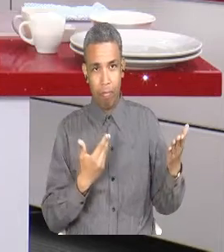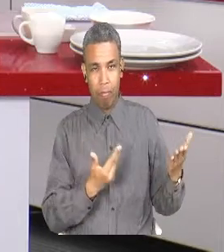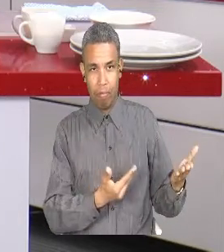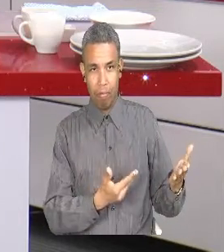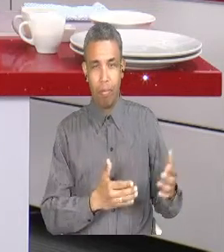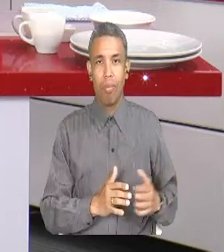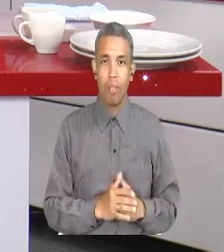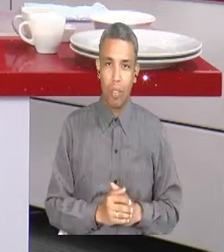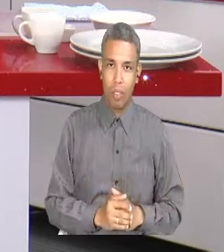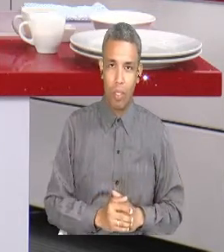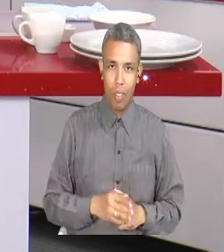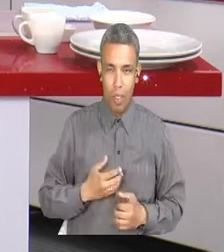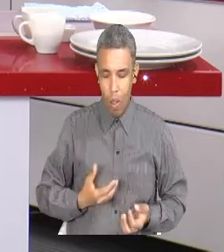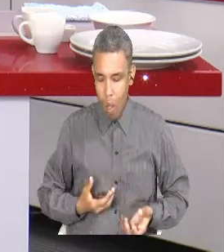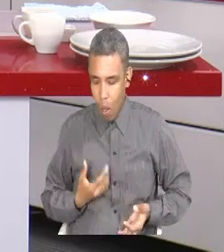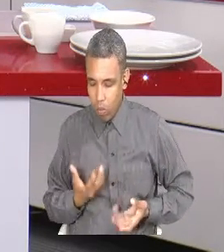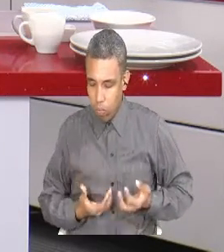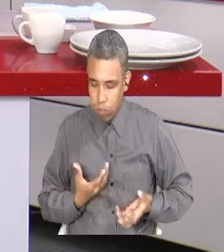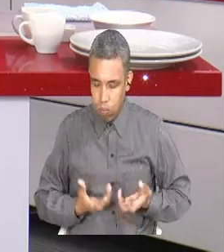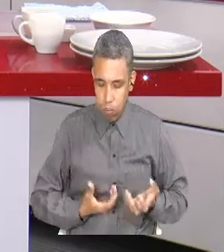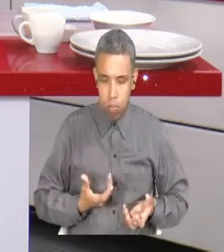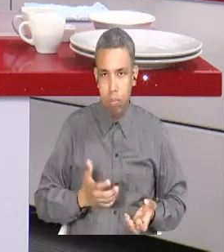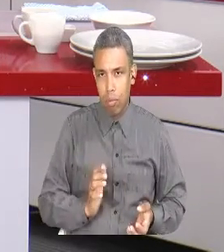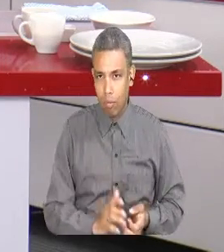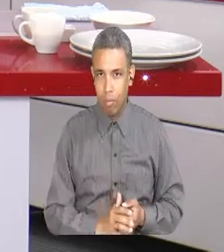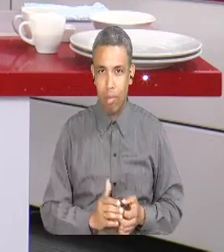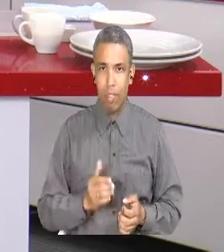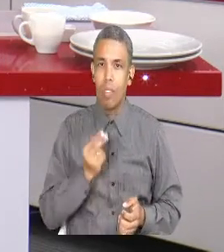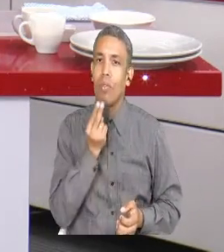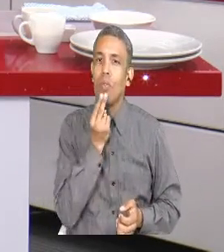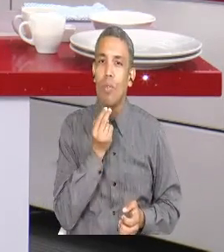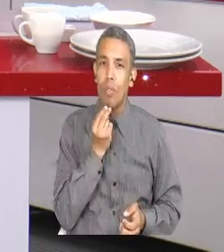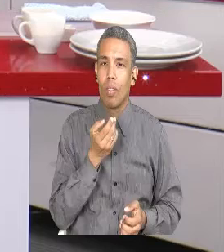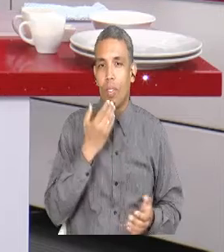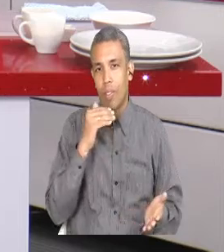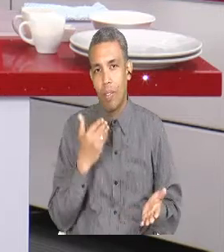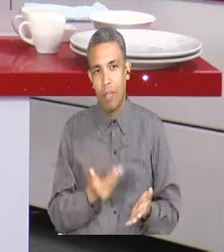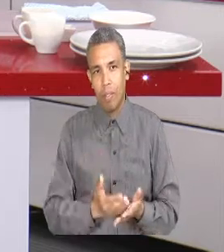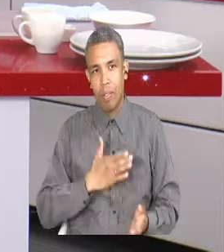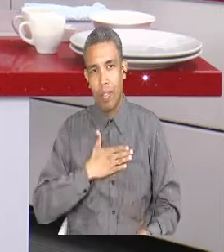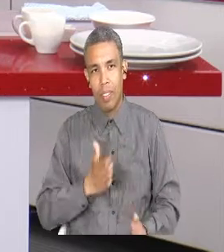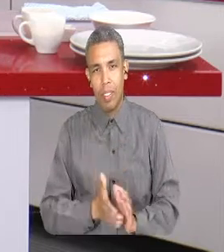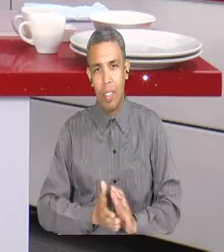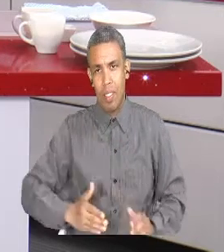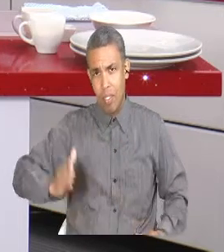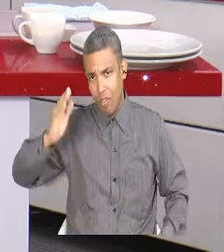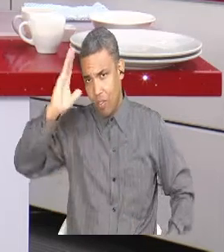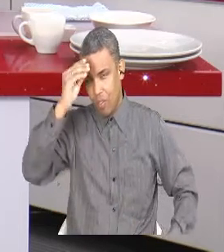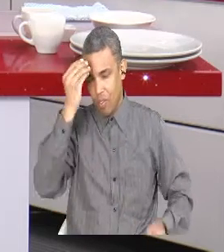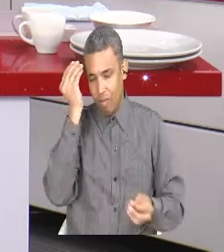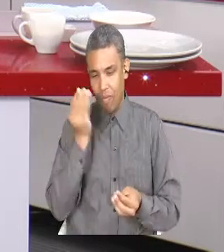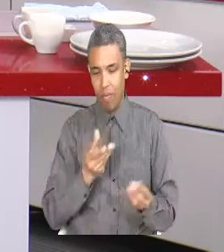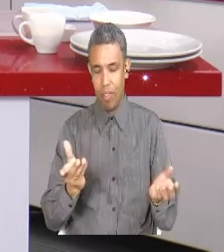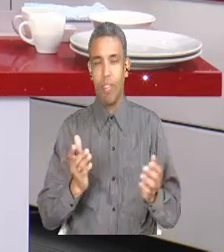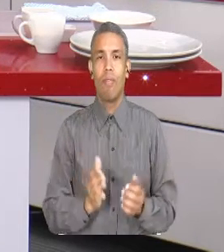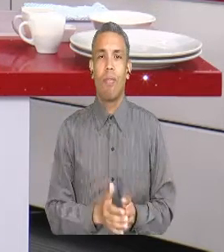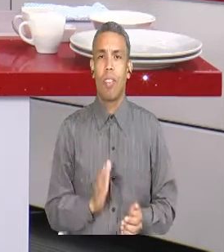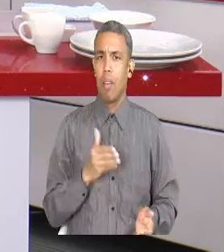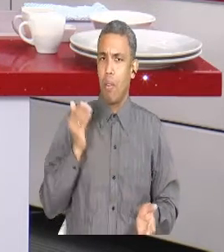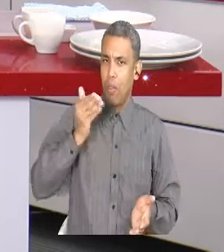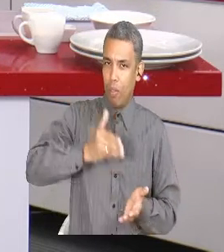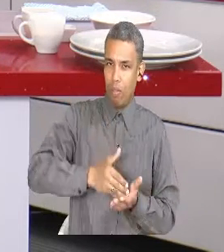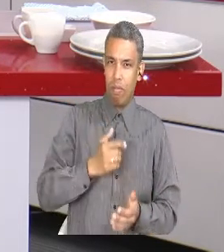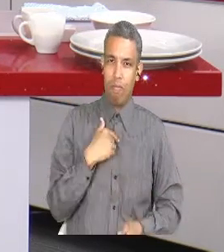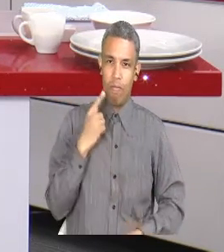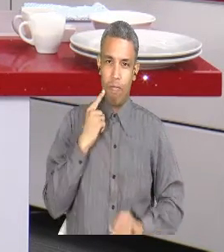deliciosa. Pero Sergio, pico por acá. ¿Cómo amanece? Diga, queridos televidentes, Dios los bendiga a ustedes también. Una vez más acá con ustedes